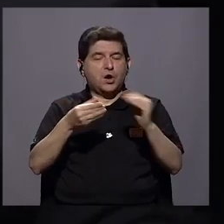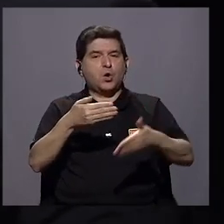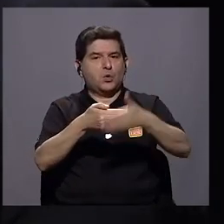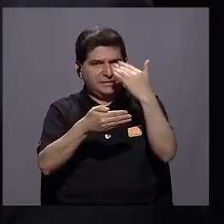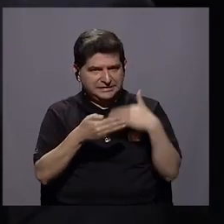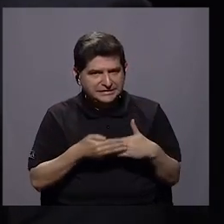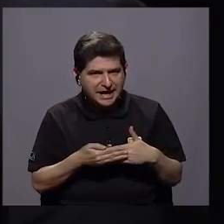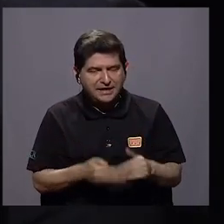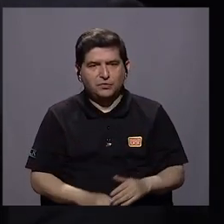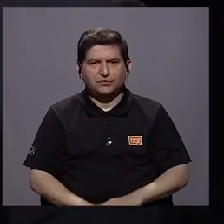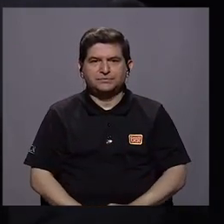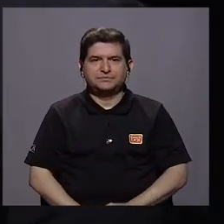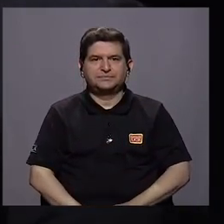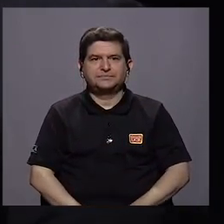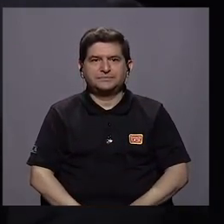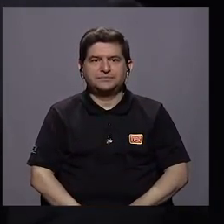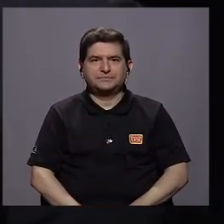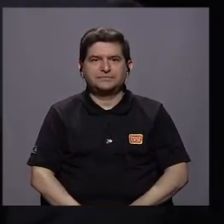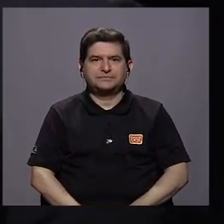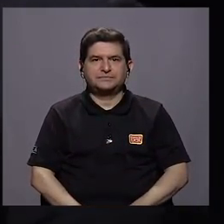comentado. Es lo siguiente.